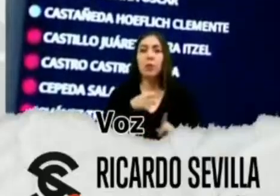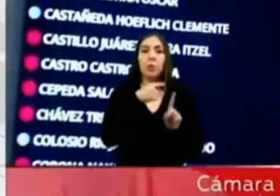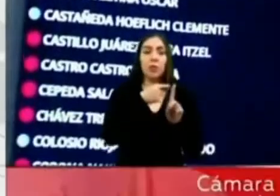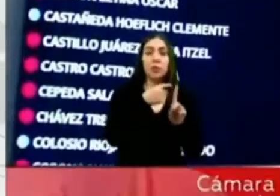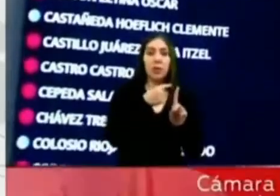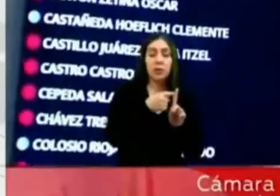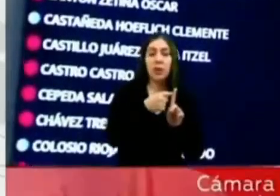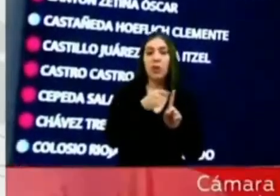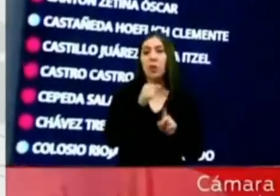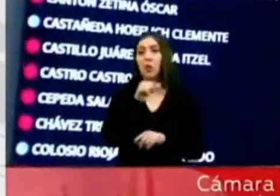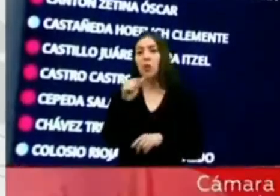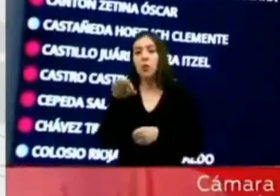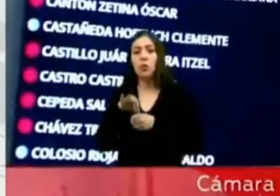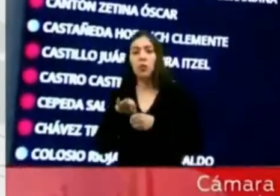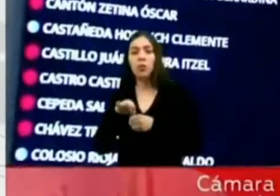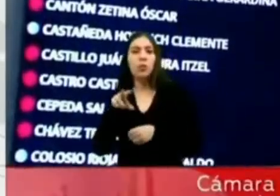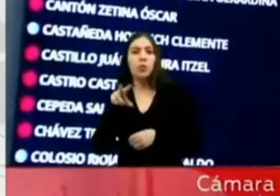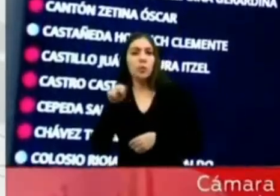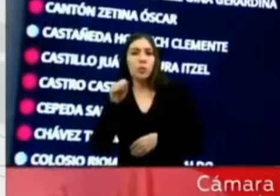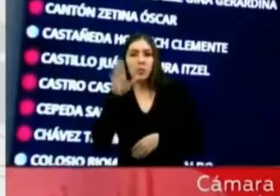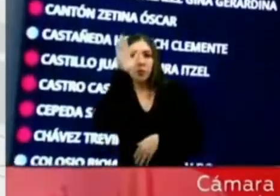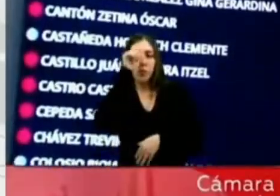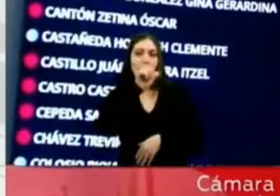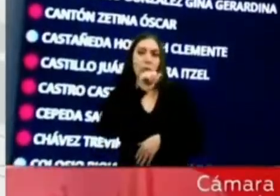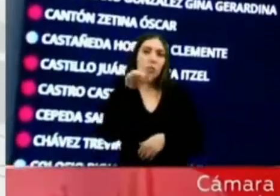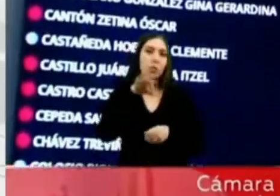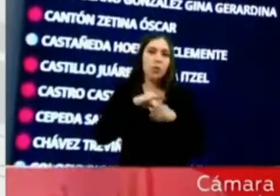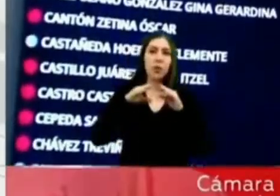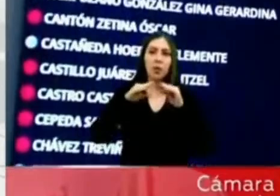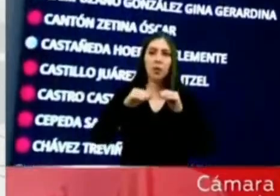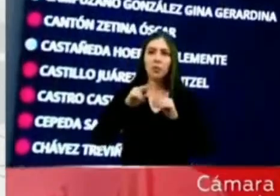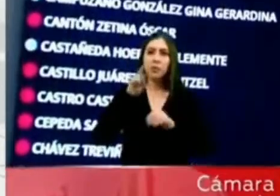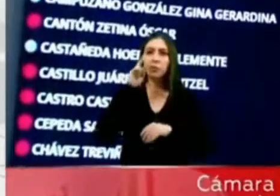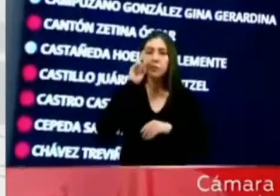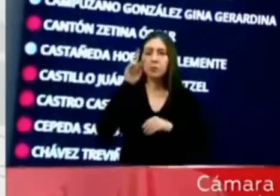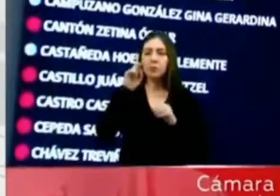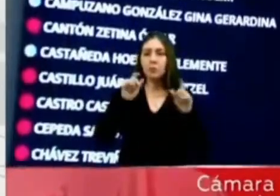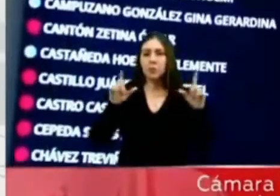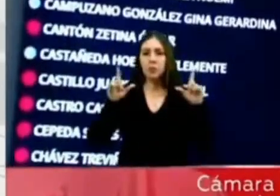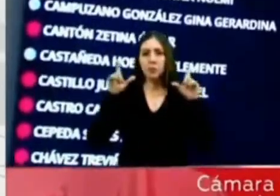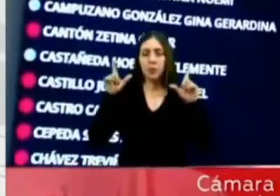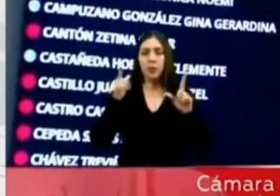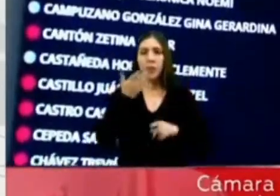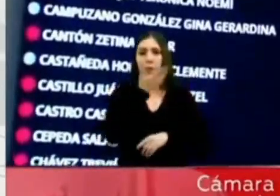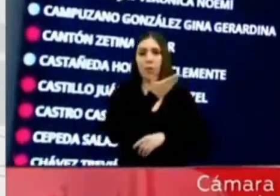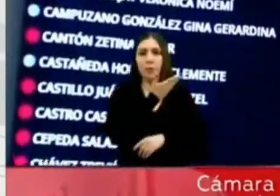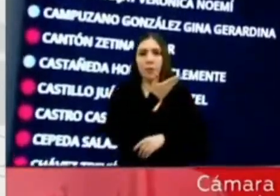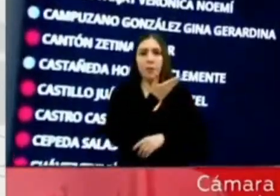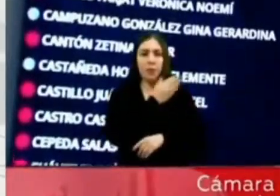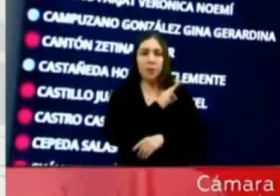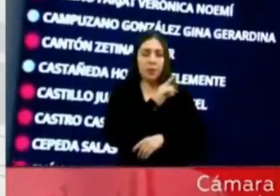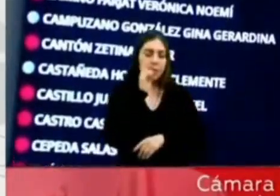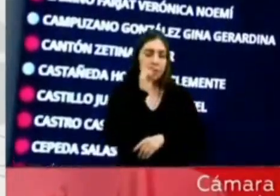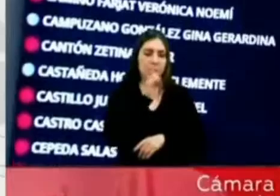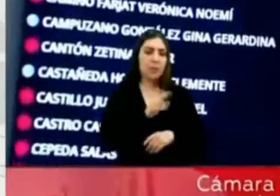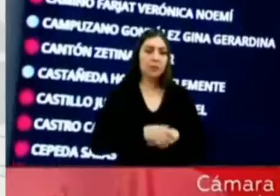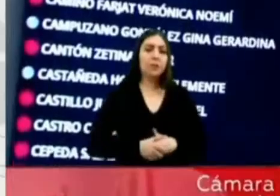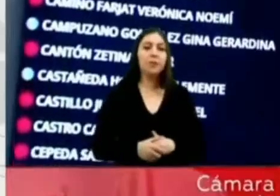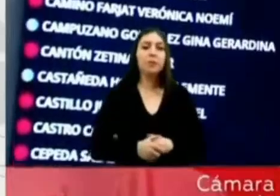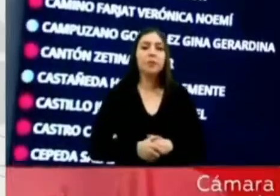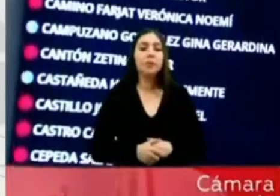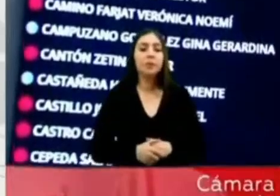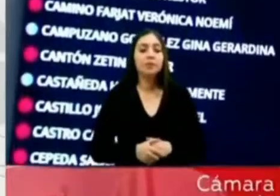los intereses del pueblo, no de un puñado de personajes. Así que en este preciso momento no es para nada, como